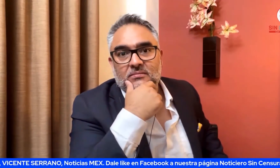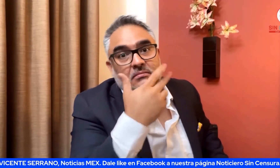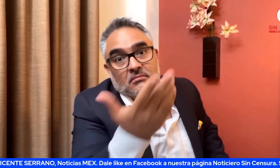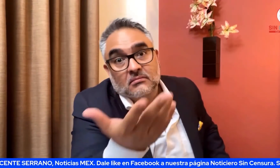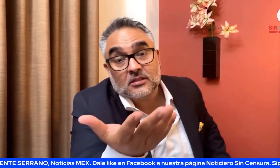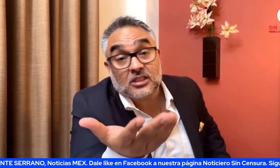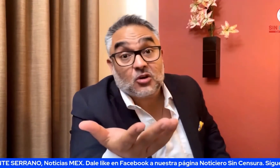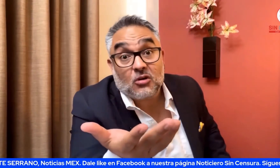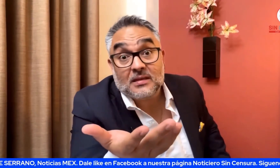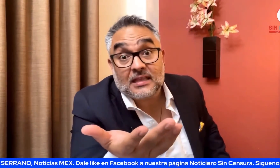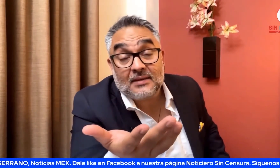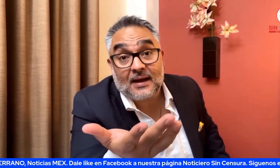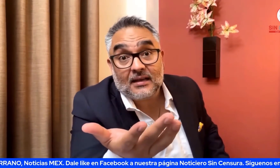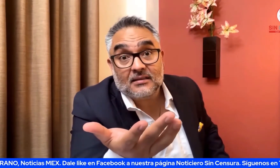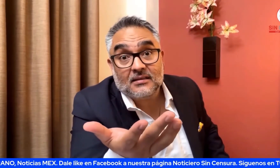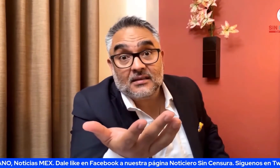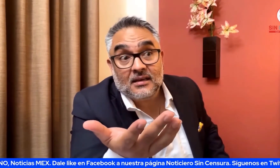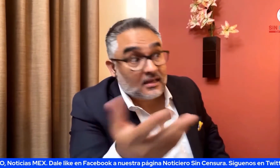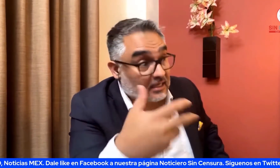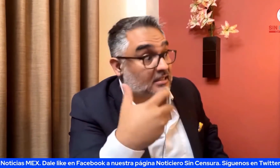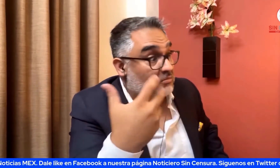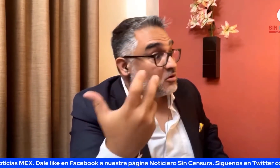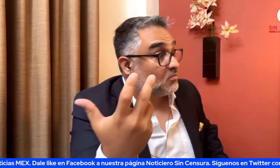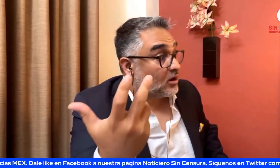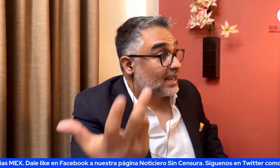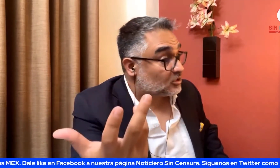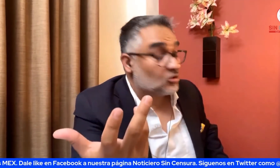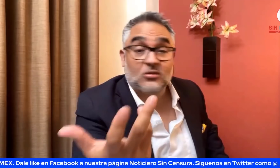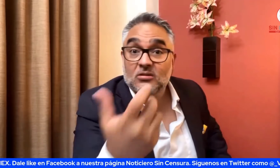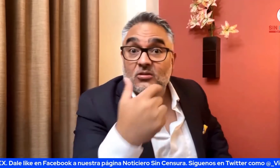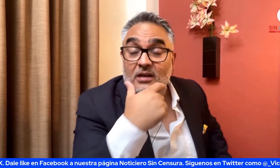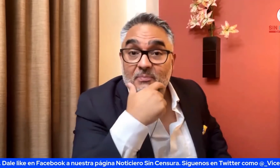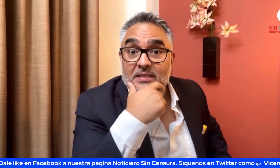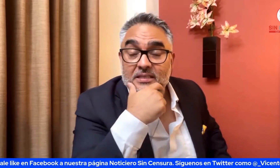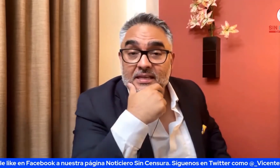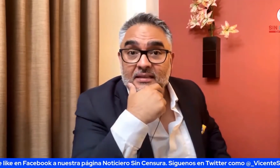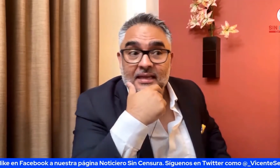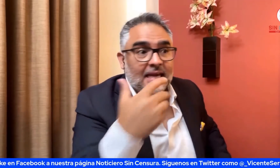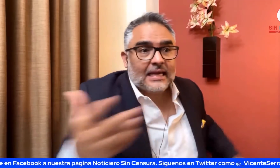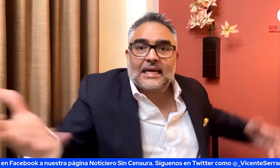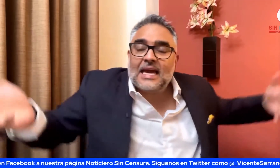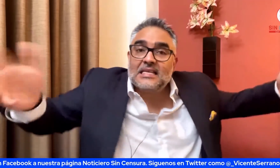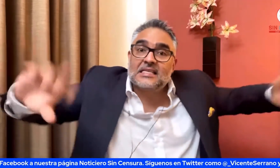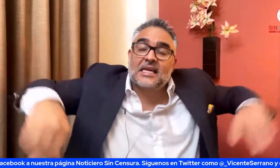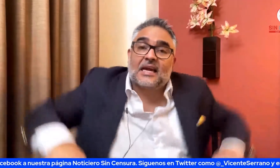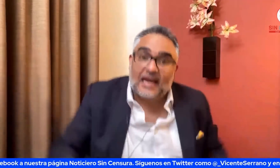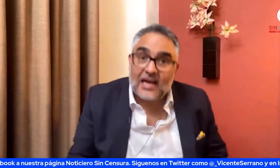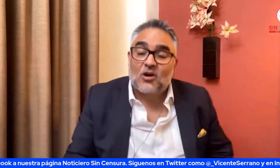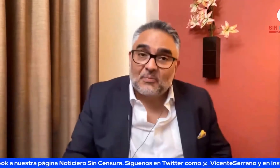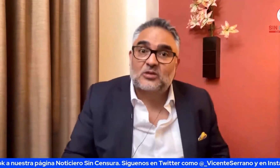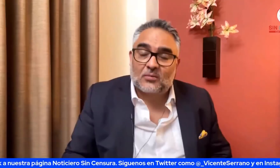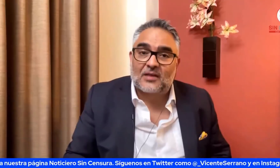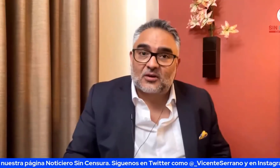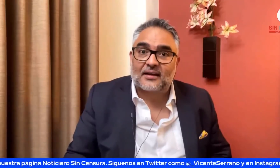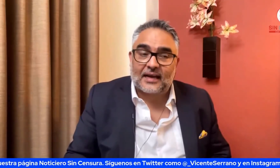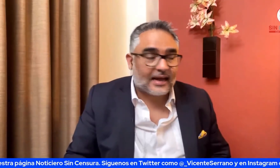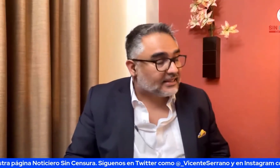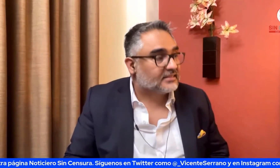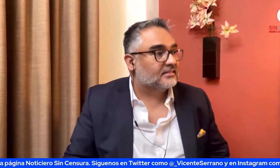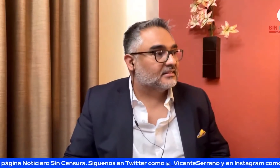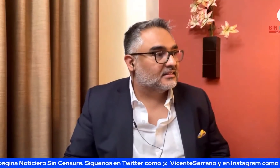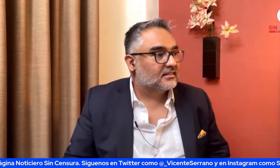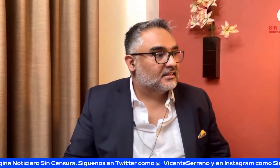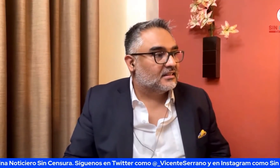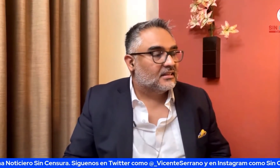Mayó, Ciro Gómez Leiva, que está muy molesto con el presidente. ¿Quién se cree López Obrador